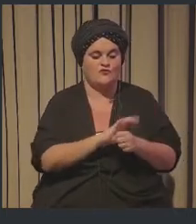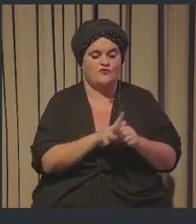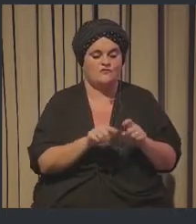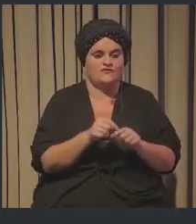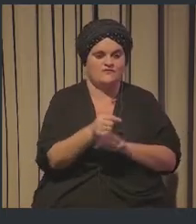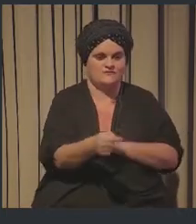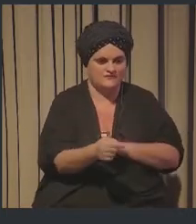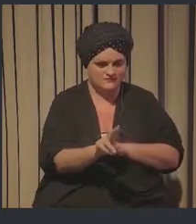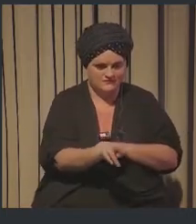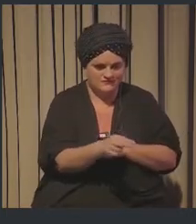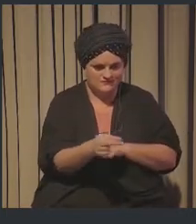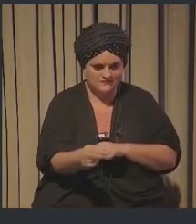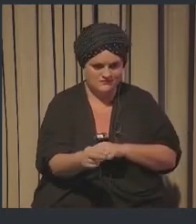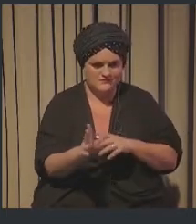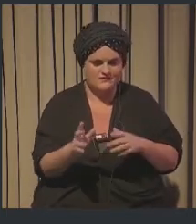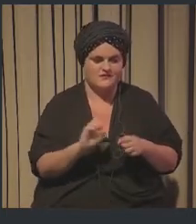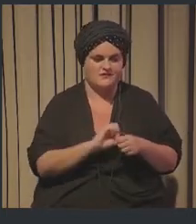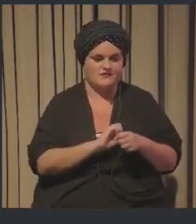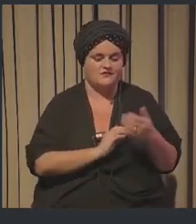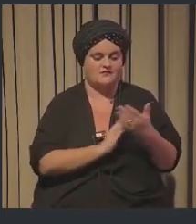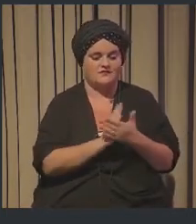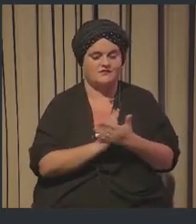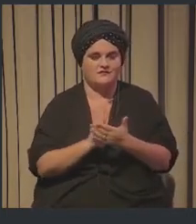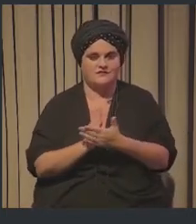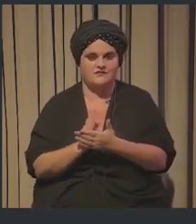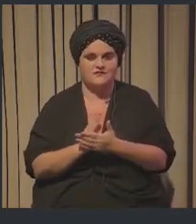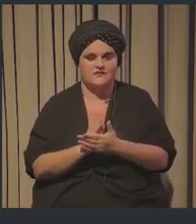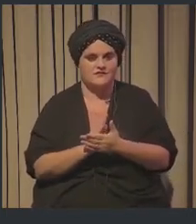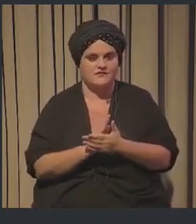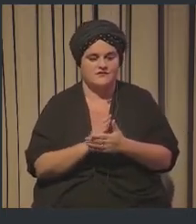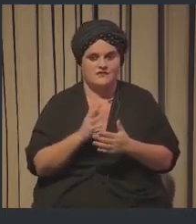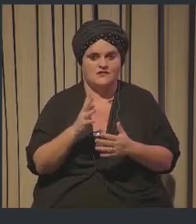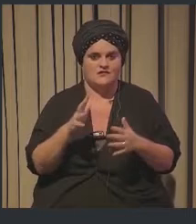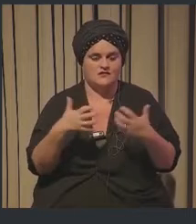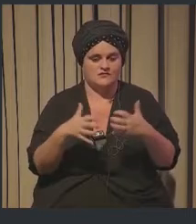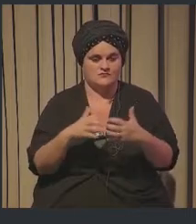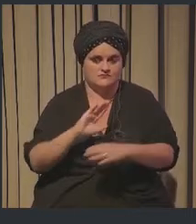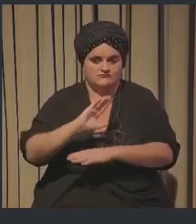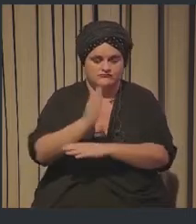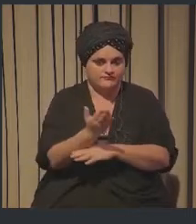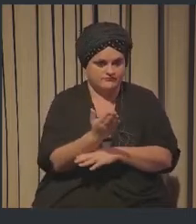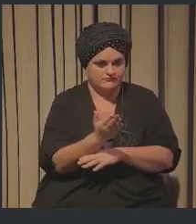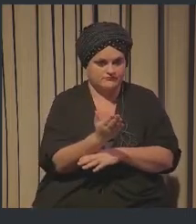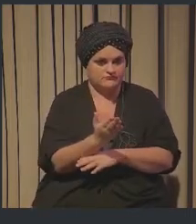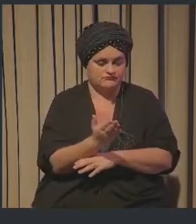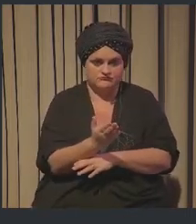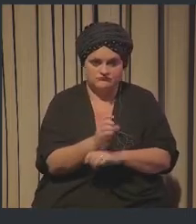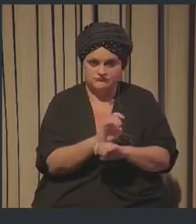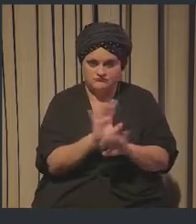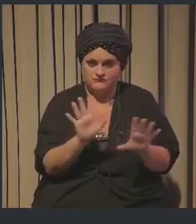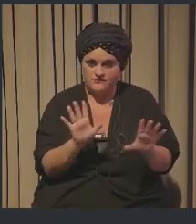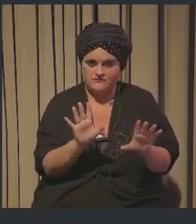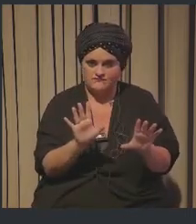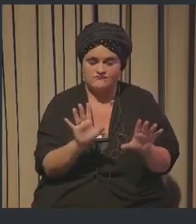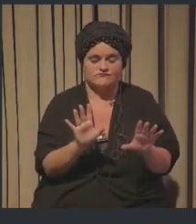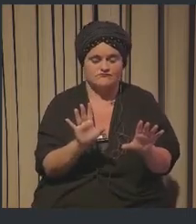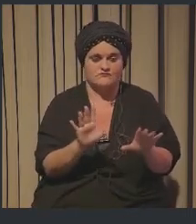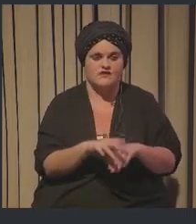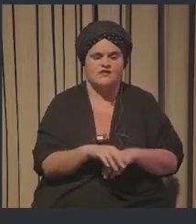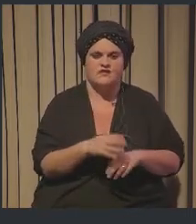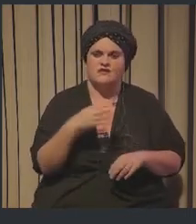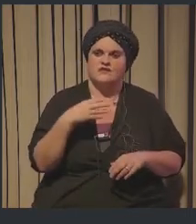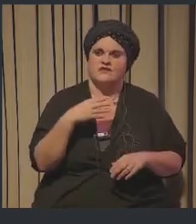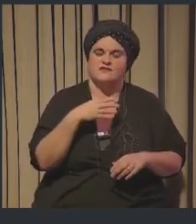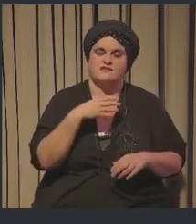eso. Y cada una de estas disrupciones ha tenido un impacto sobre la industria. Me gusta pensar que los